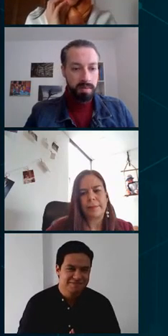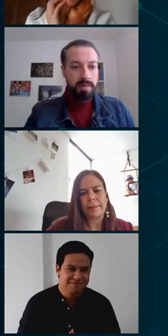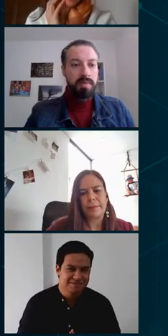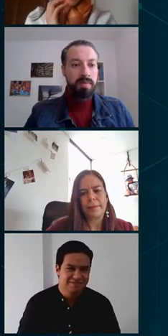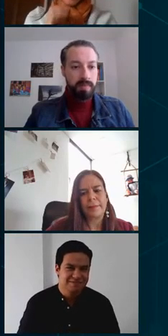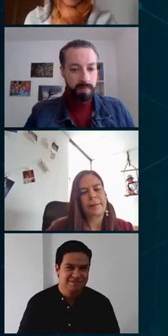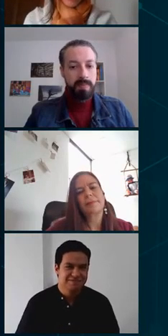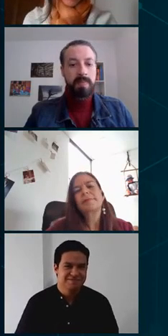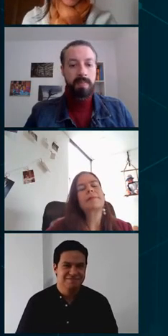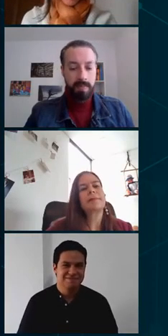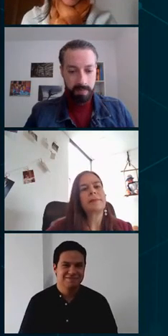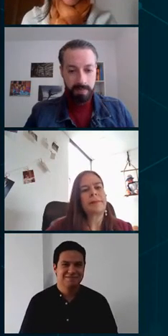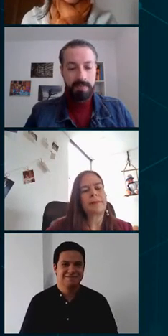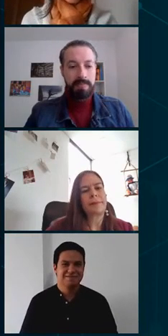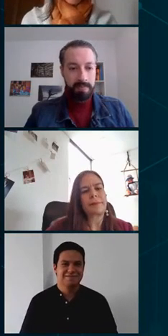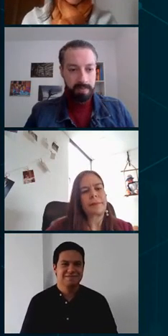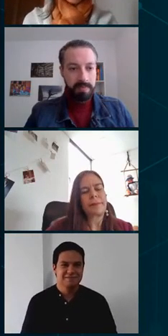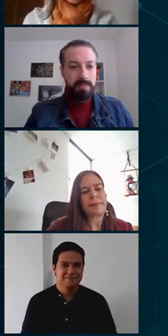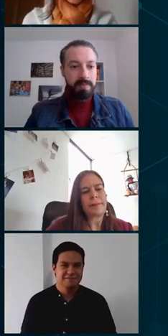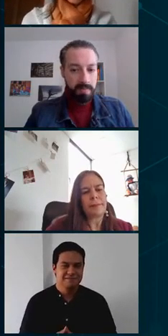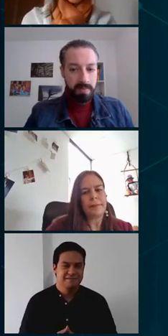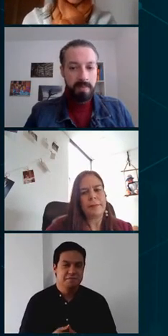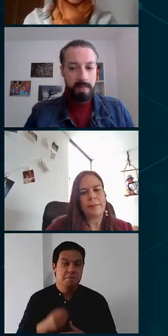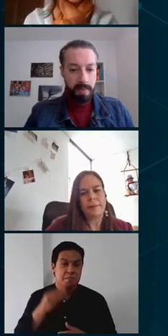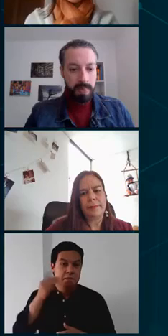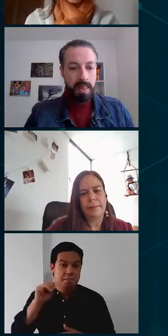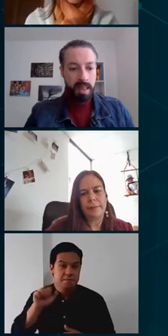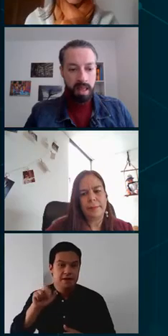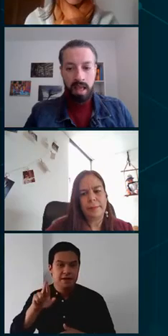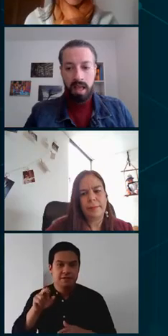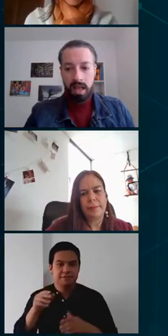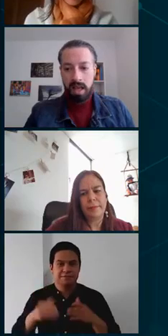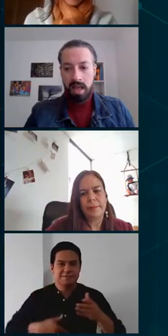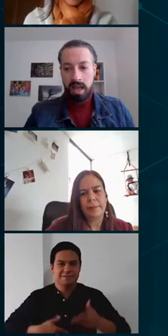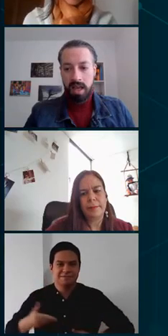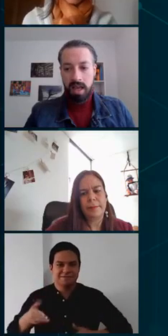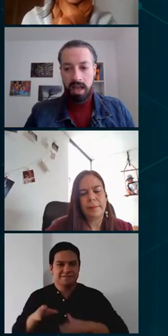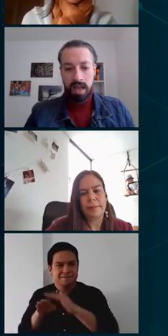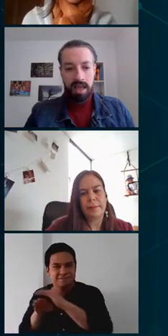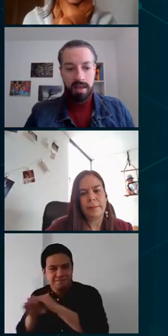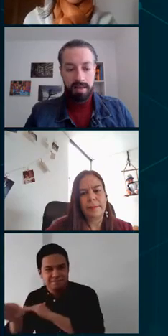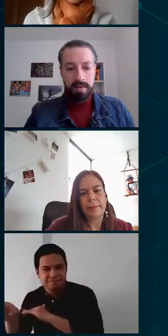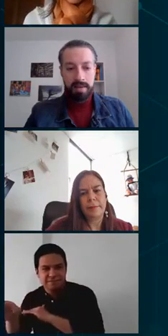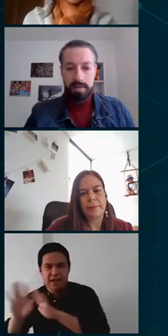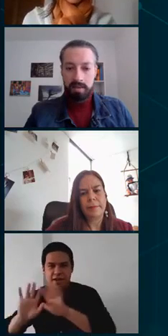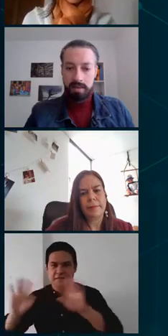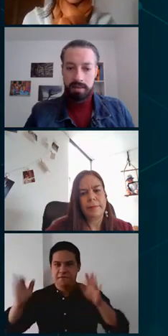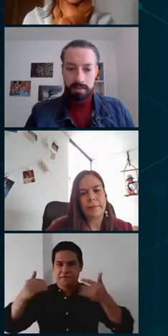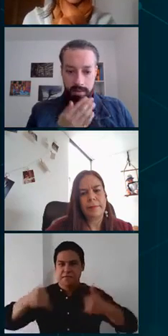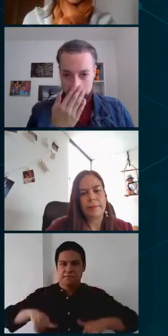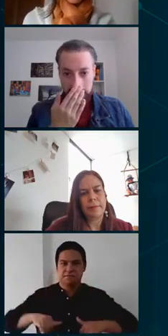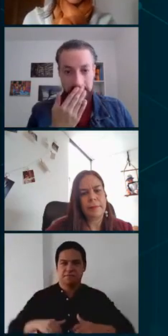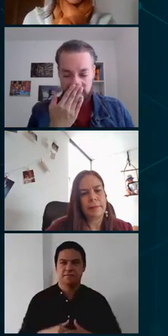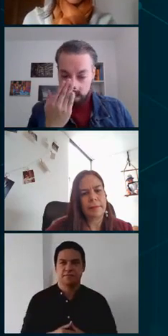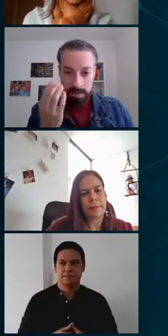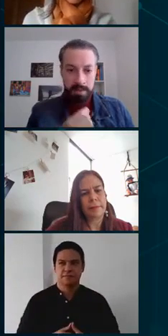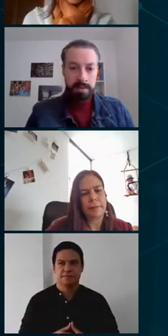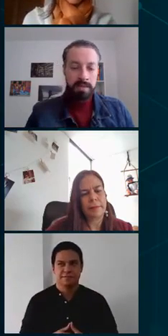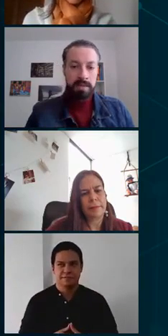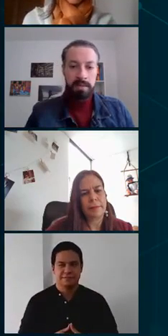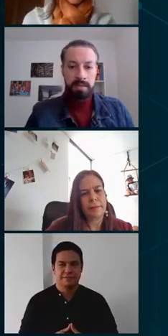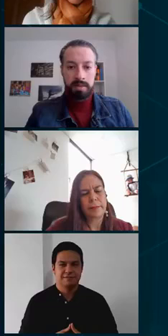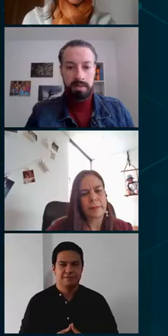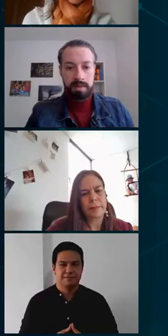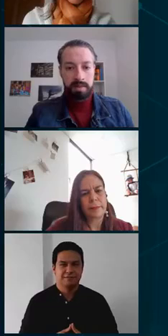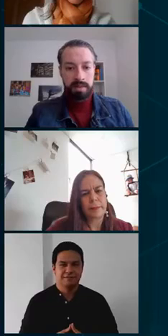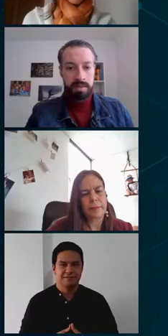salir de la puerta. Ajá. Bueno, y para cerrar esta etapa, recordemos que